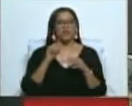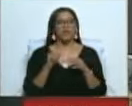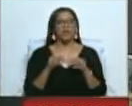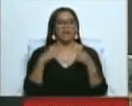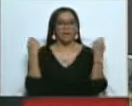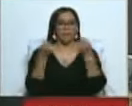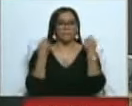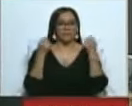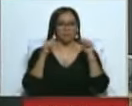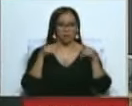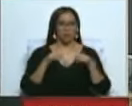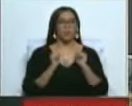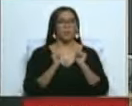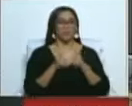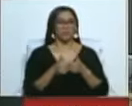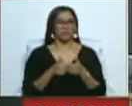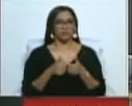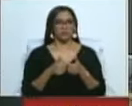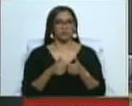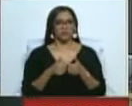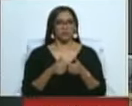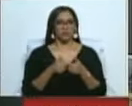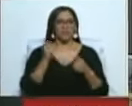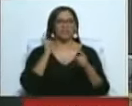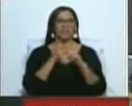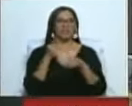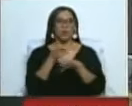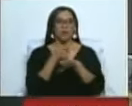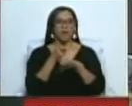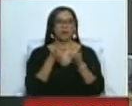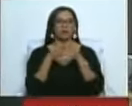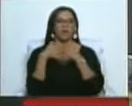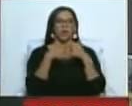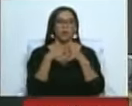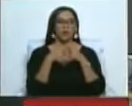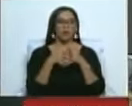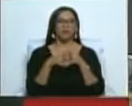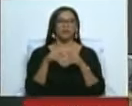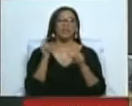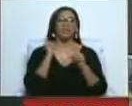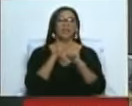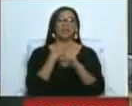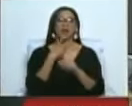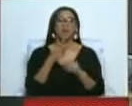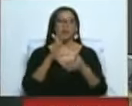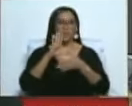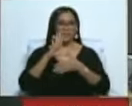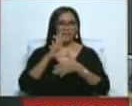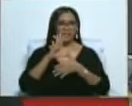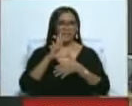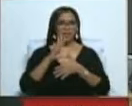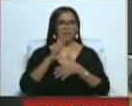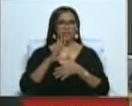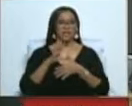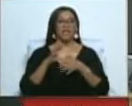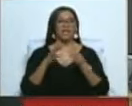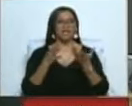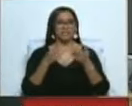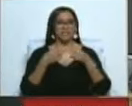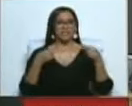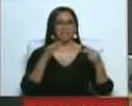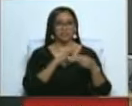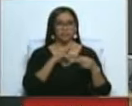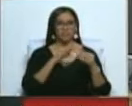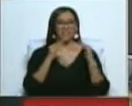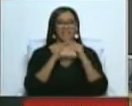hoy, arrancó una campaña desde el gobierno de Estados Unidos, desde La Voz de América. La Voz de América es el portal de la